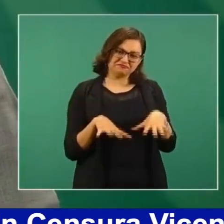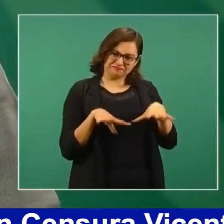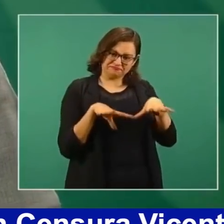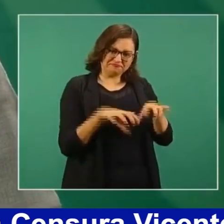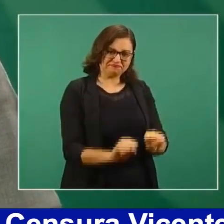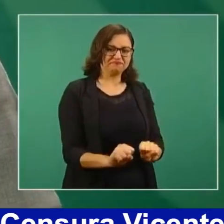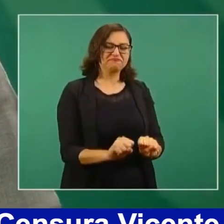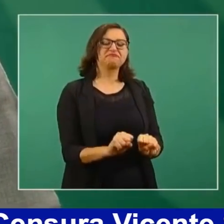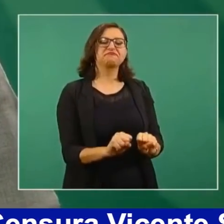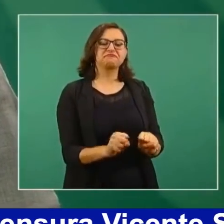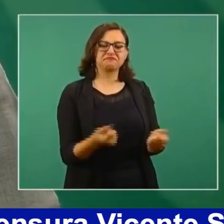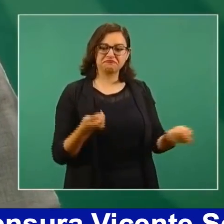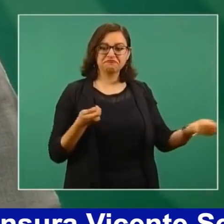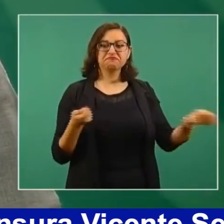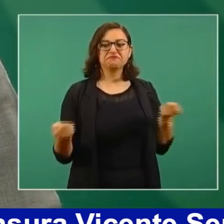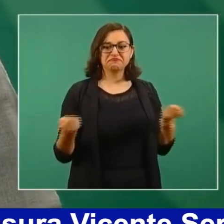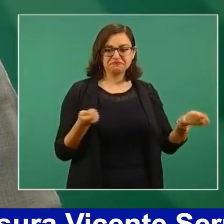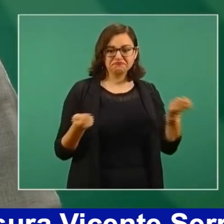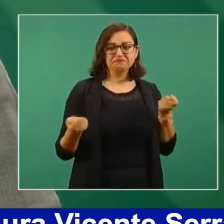colonia,